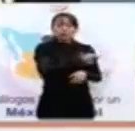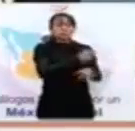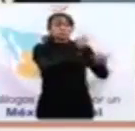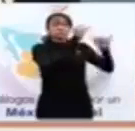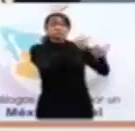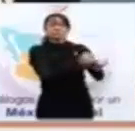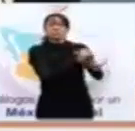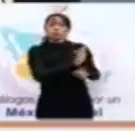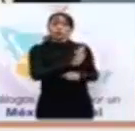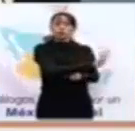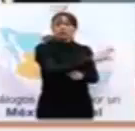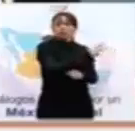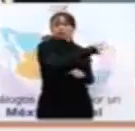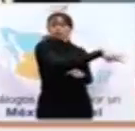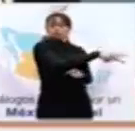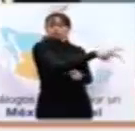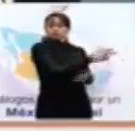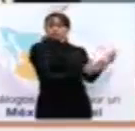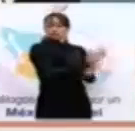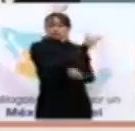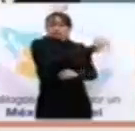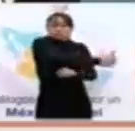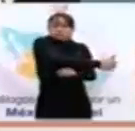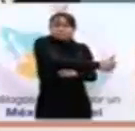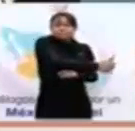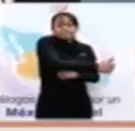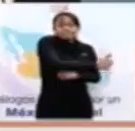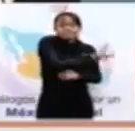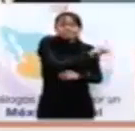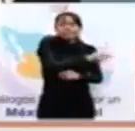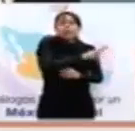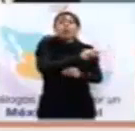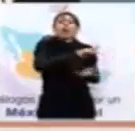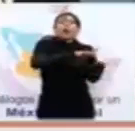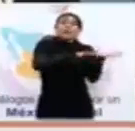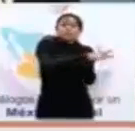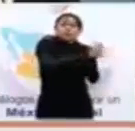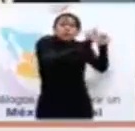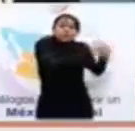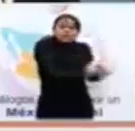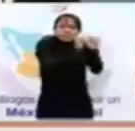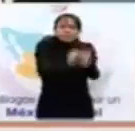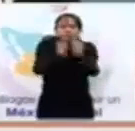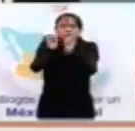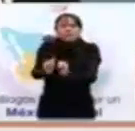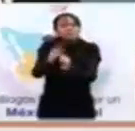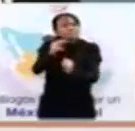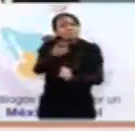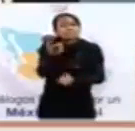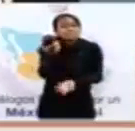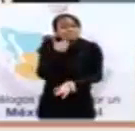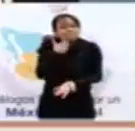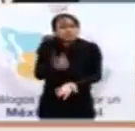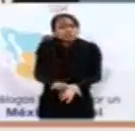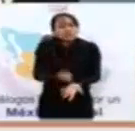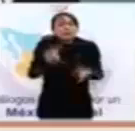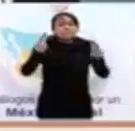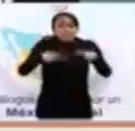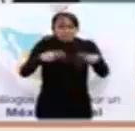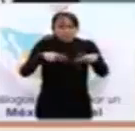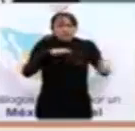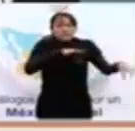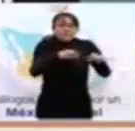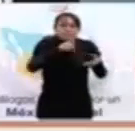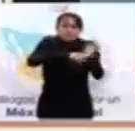de nuestras políticas, que son individuos, con transferencias individuales, resulta que no funcionan así. El pequeño productor como